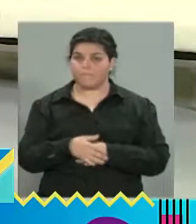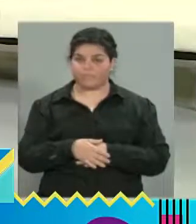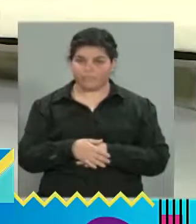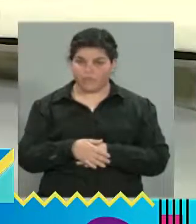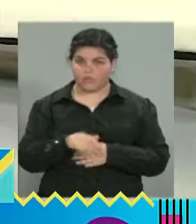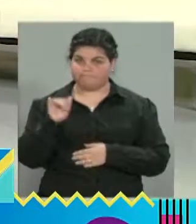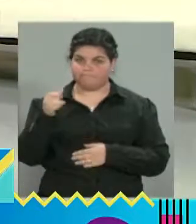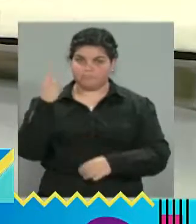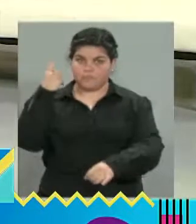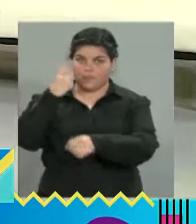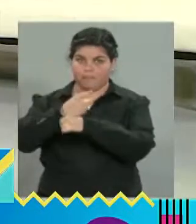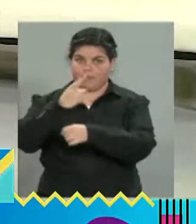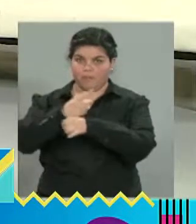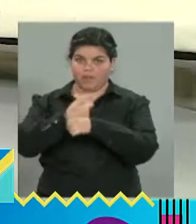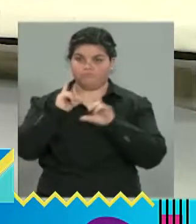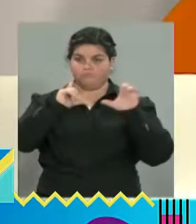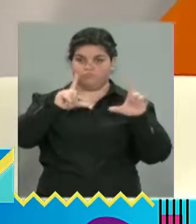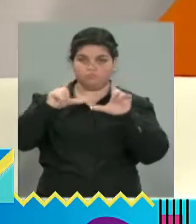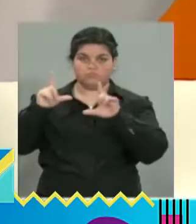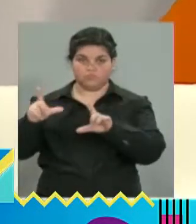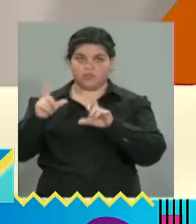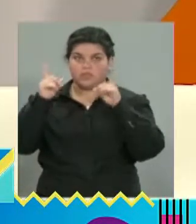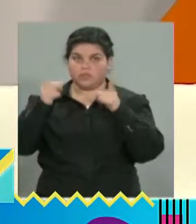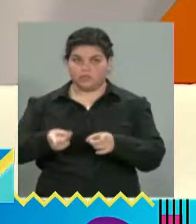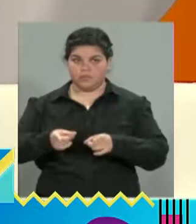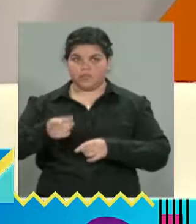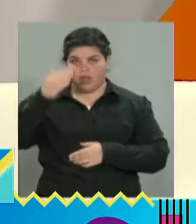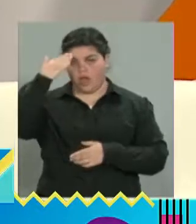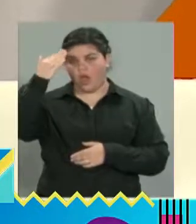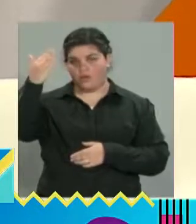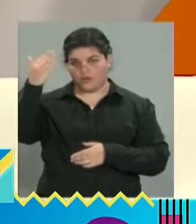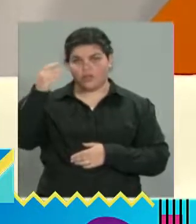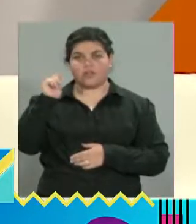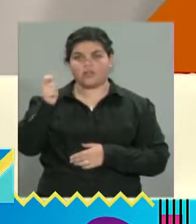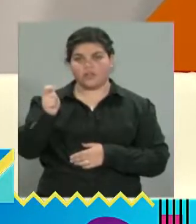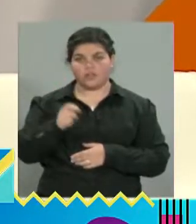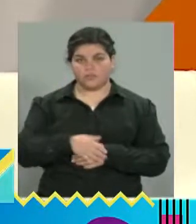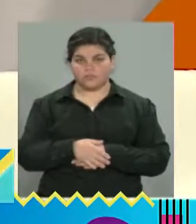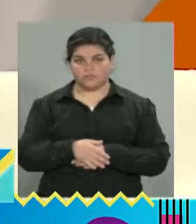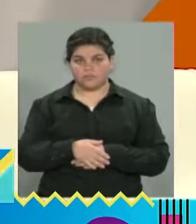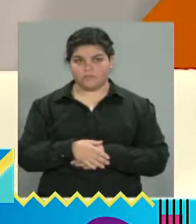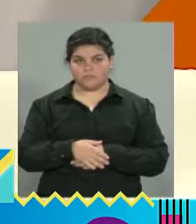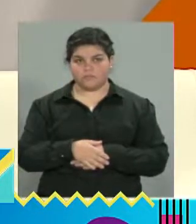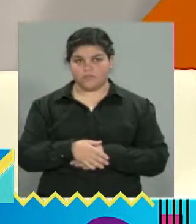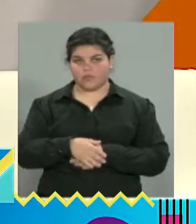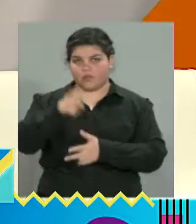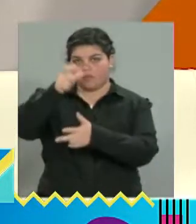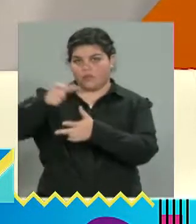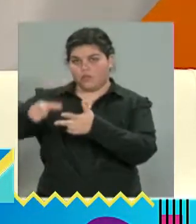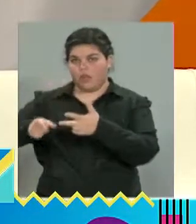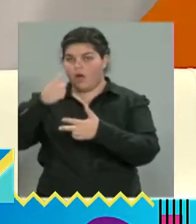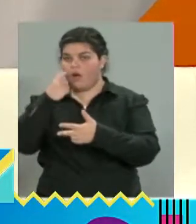vez homenajear, ya que pasamos las placas recién, homenajear a las tres, y en realidad los tres porque fueron tres